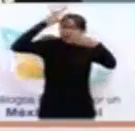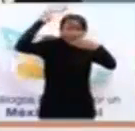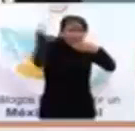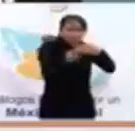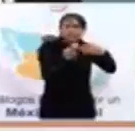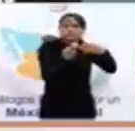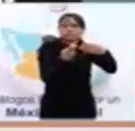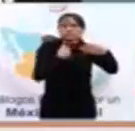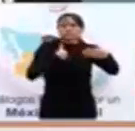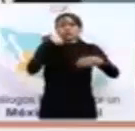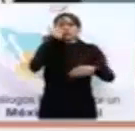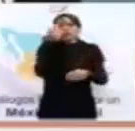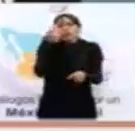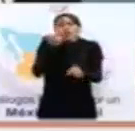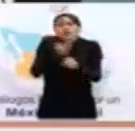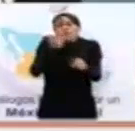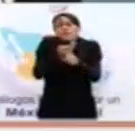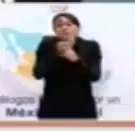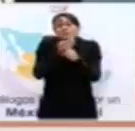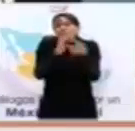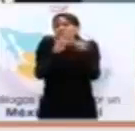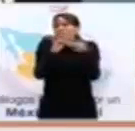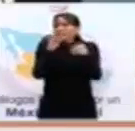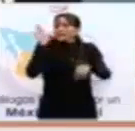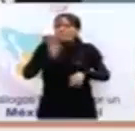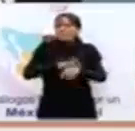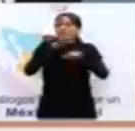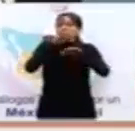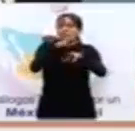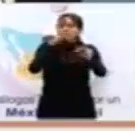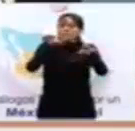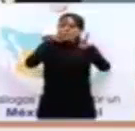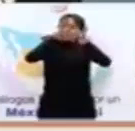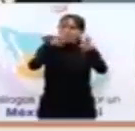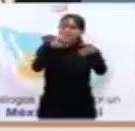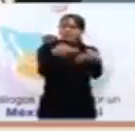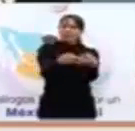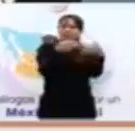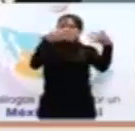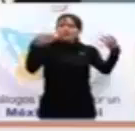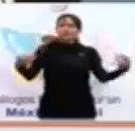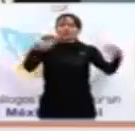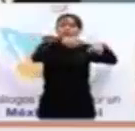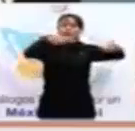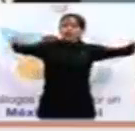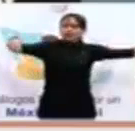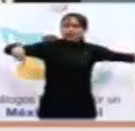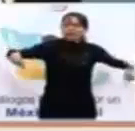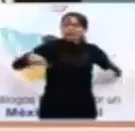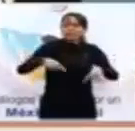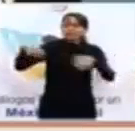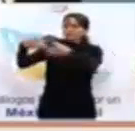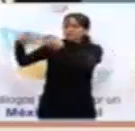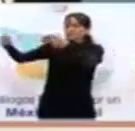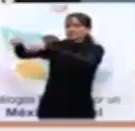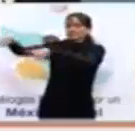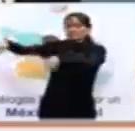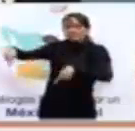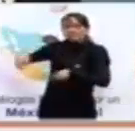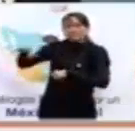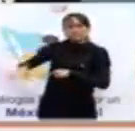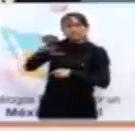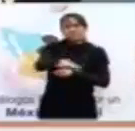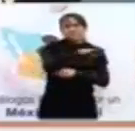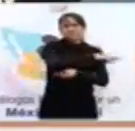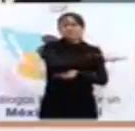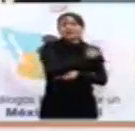quiero destacar el tema de la territorialización, porque detrás de la Ley de Desarrollo Rural Sustentable hay el aprendizaje y avance de México en